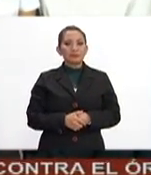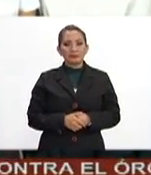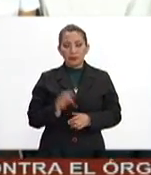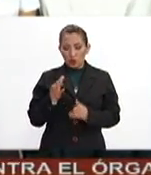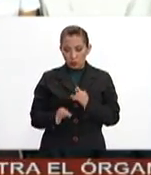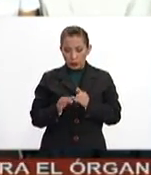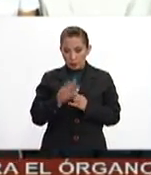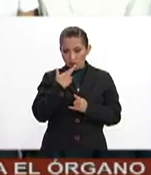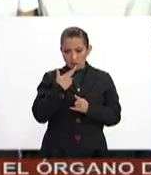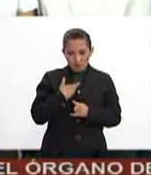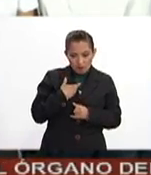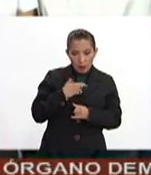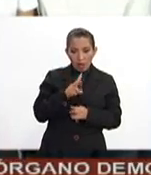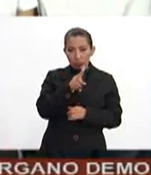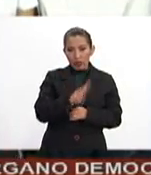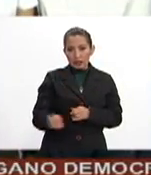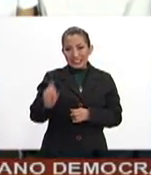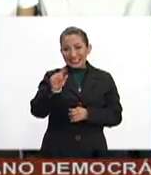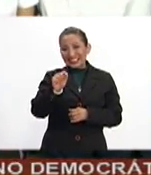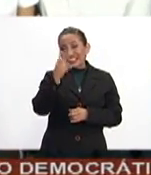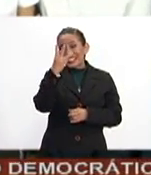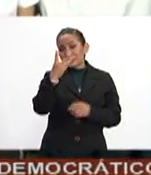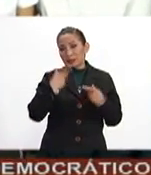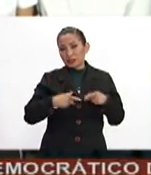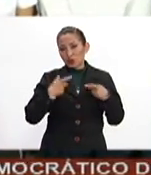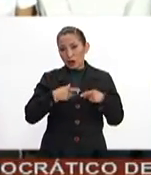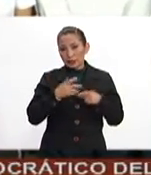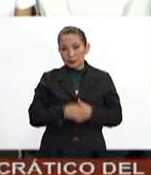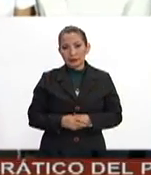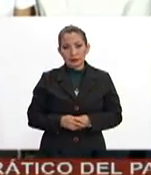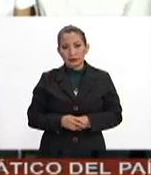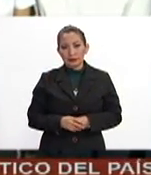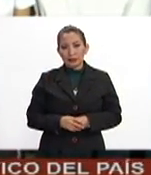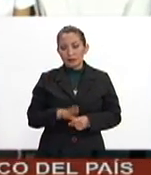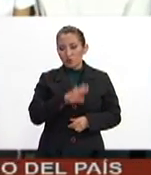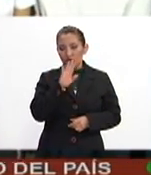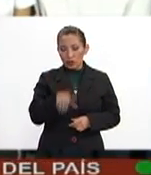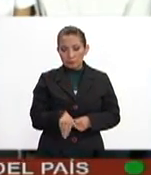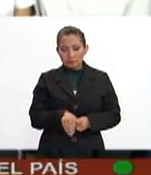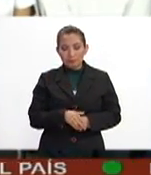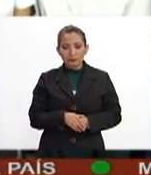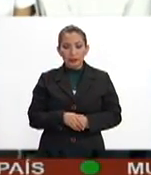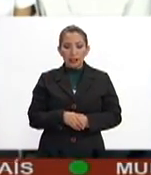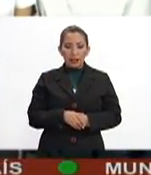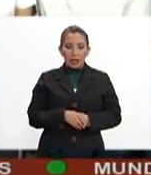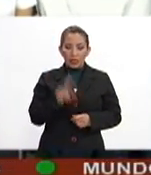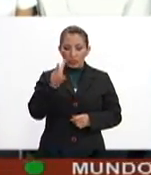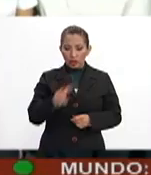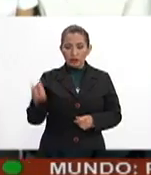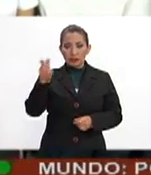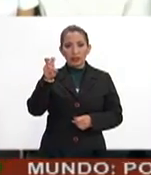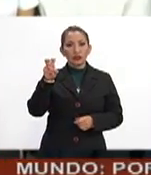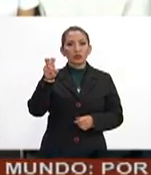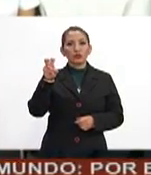El último es de 273 personas fallecidas,